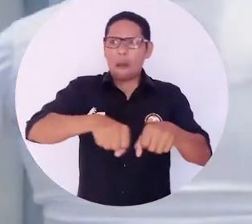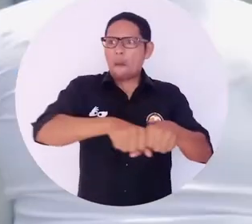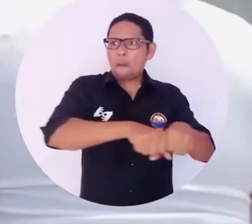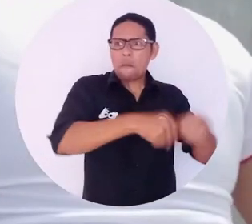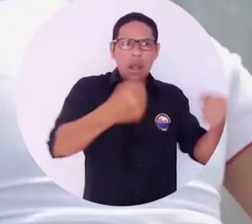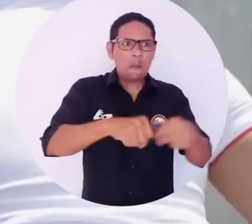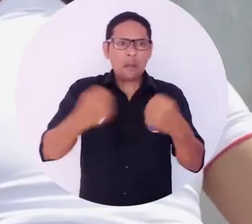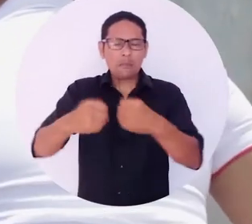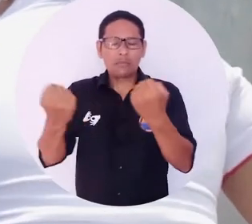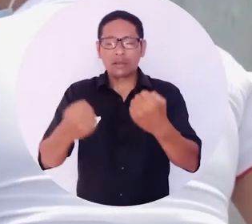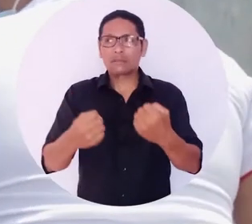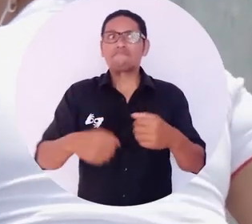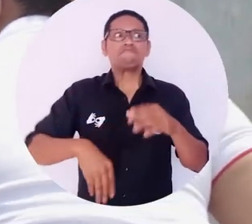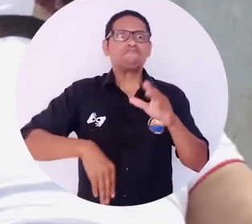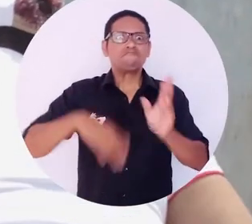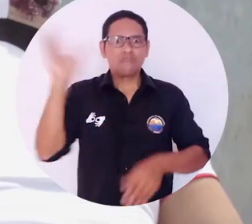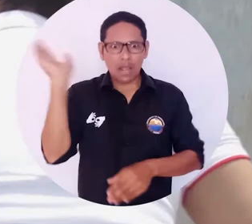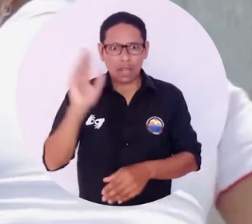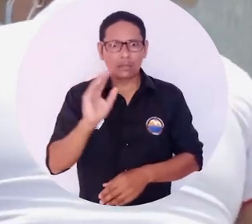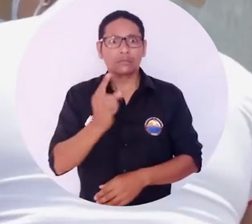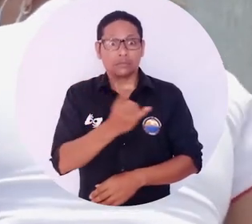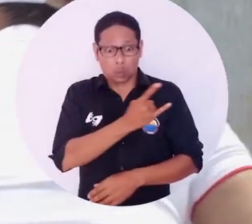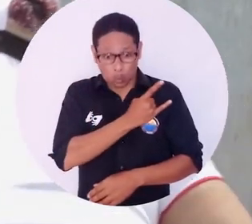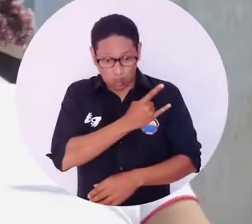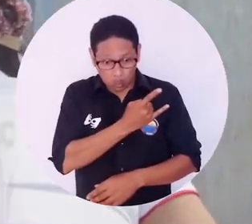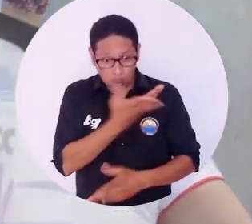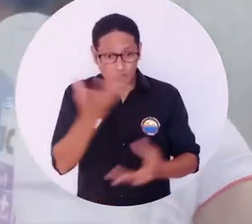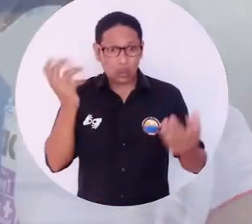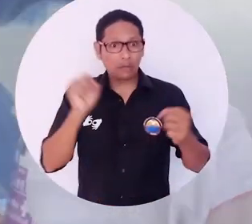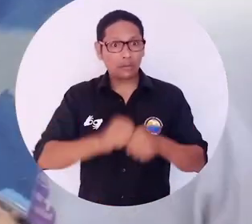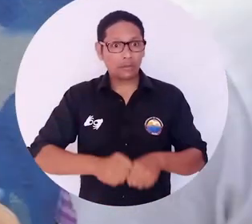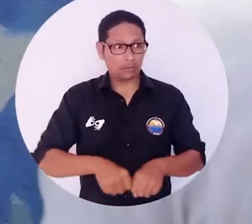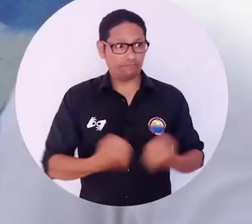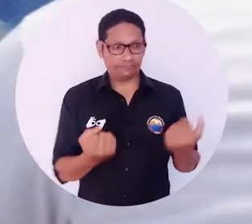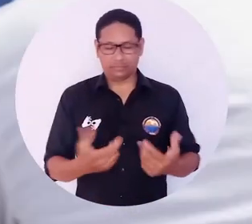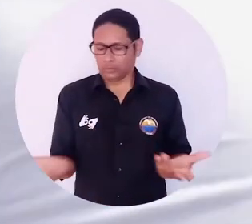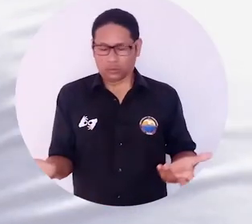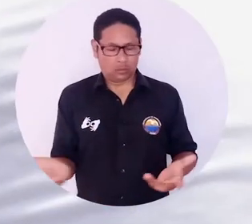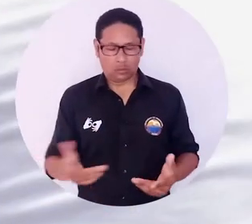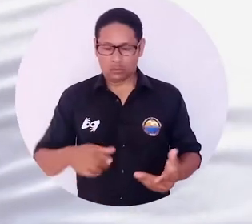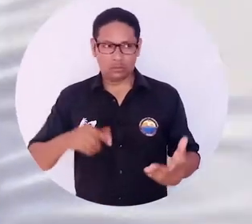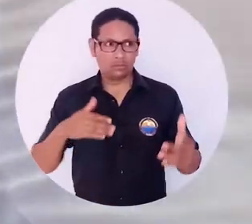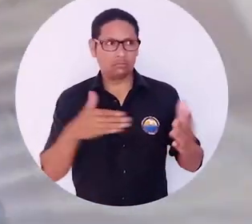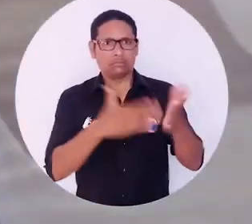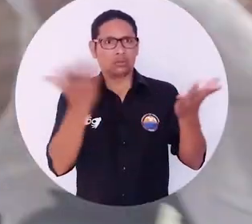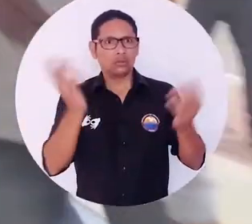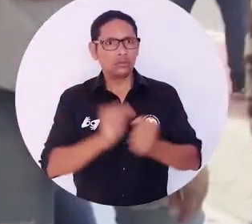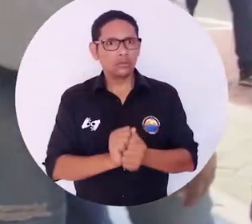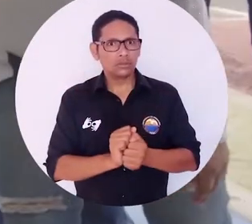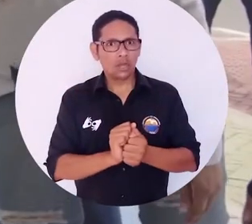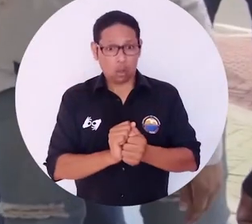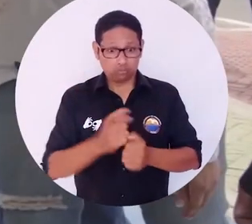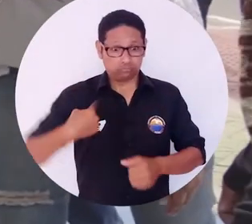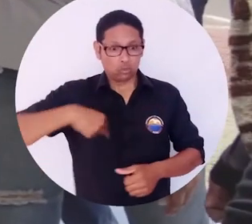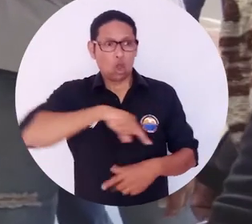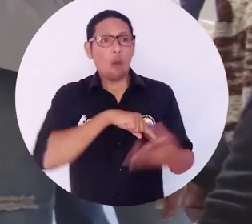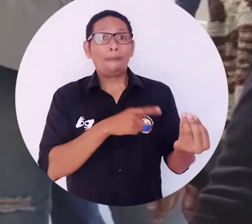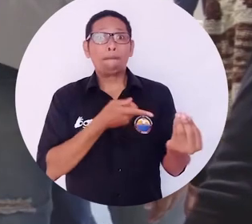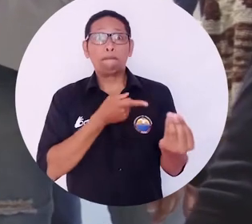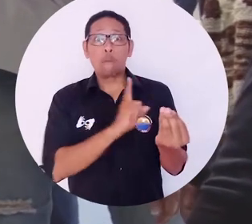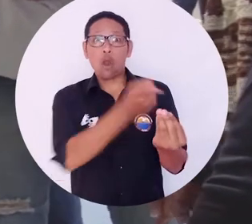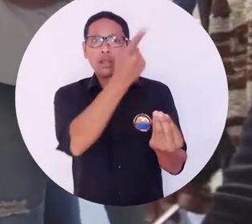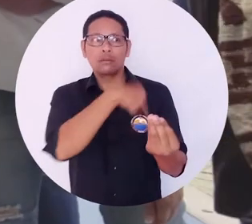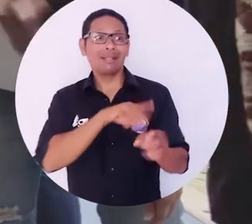en especial contra nuestra casa de estudio, la Universidad del Magdalena, porque nosotros no estamos con ningún